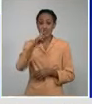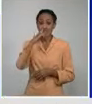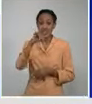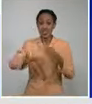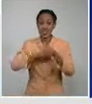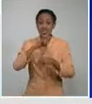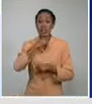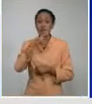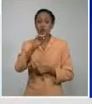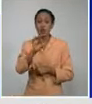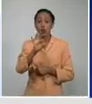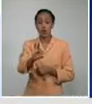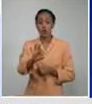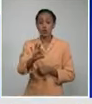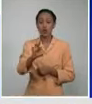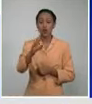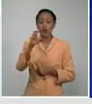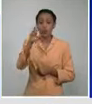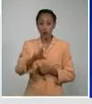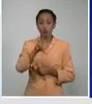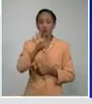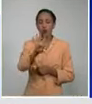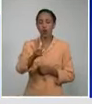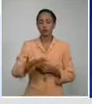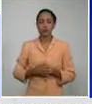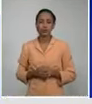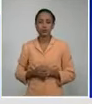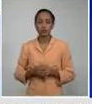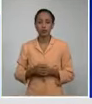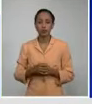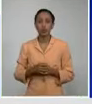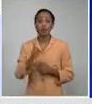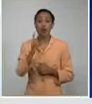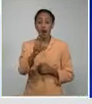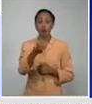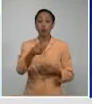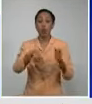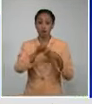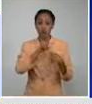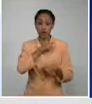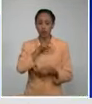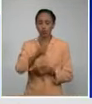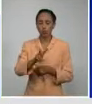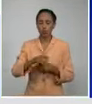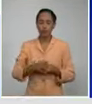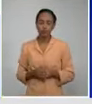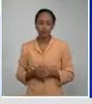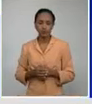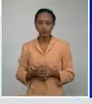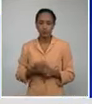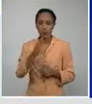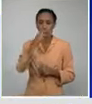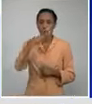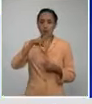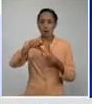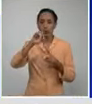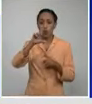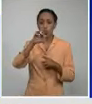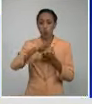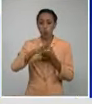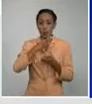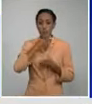con 7, Río Cauto con 4, Cauto Cristo con 2 y Bartolomé Mazó con 1.